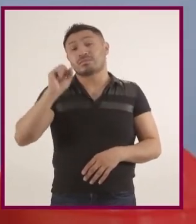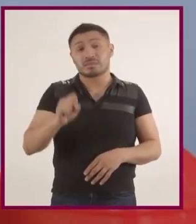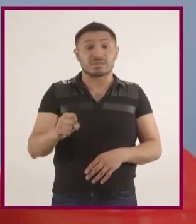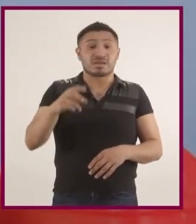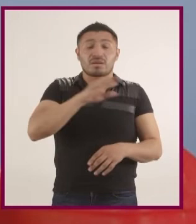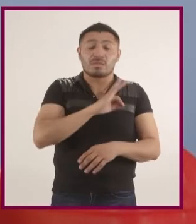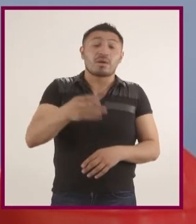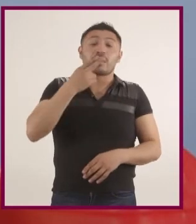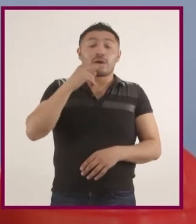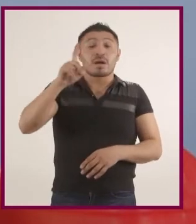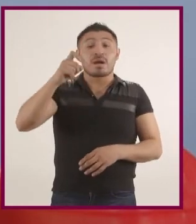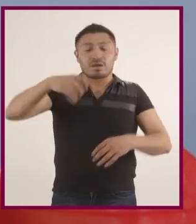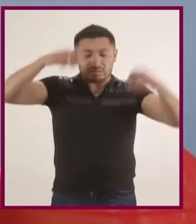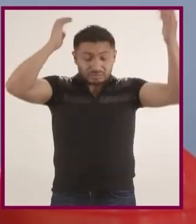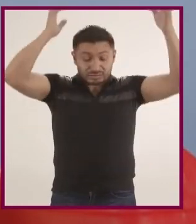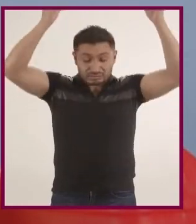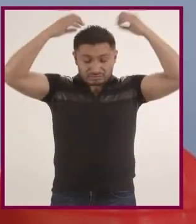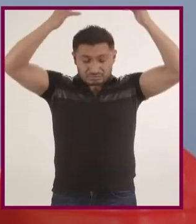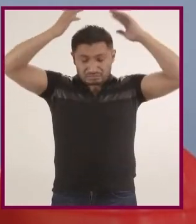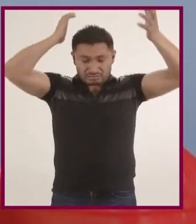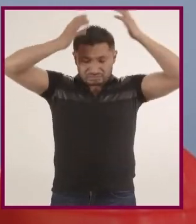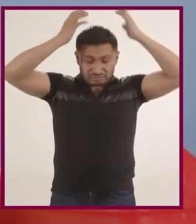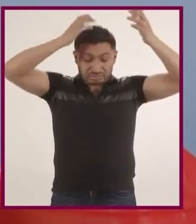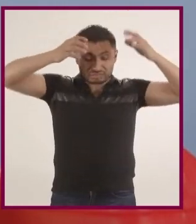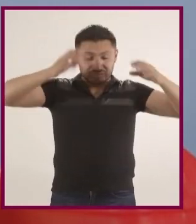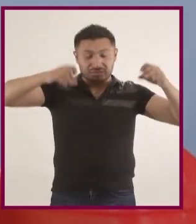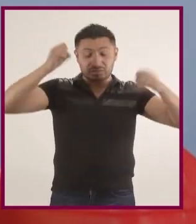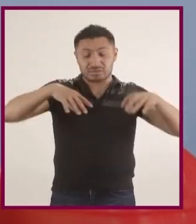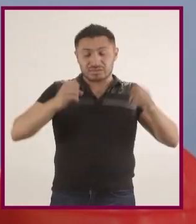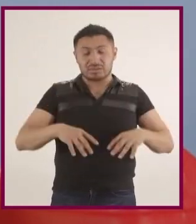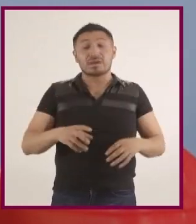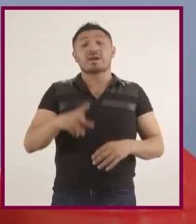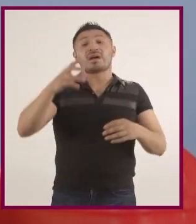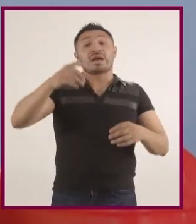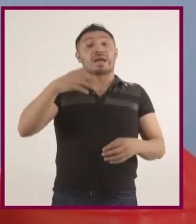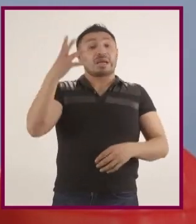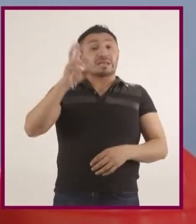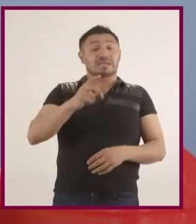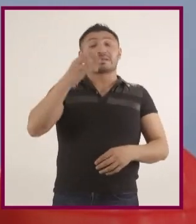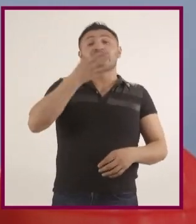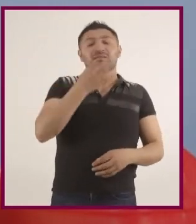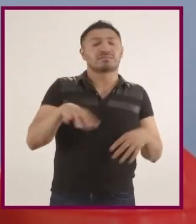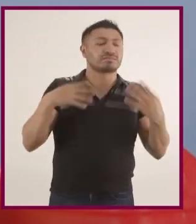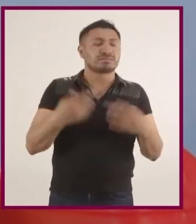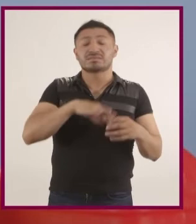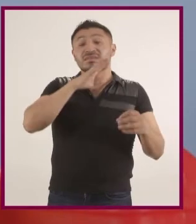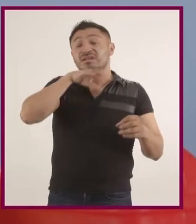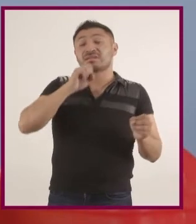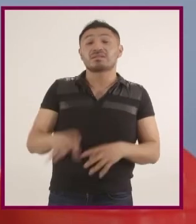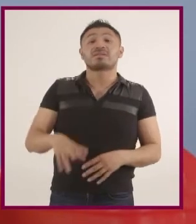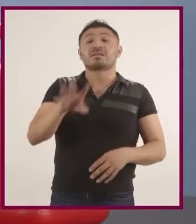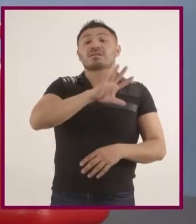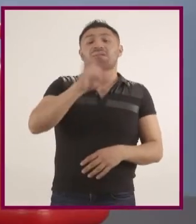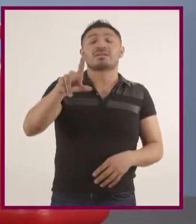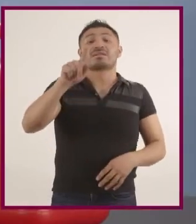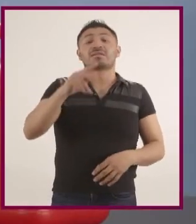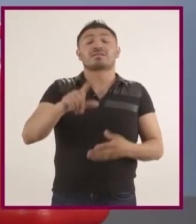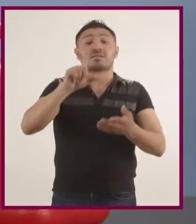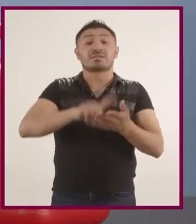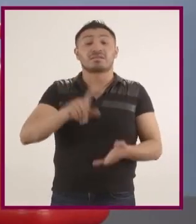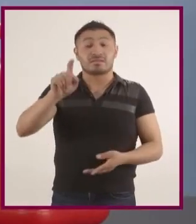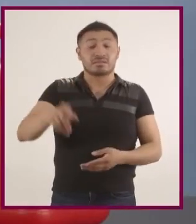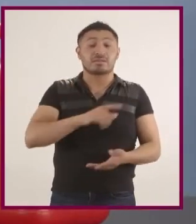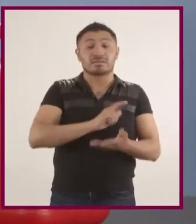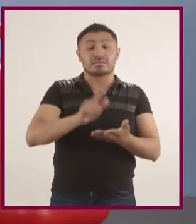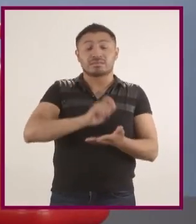conectada de la regadera para regar las plantas ya que una manguera abierta por media hora desperdicia 570 litros de agua lavar el